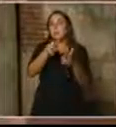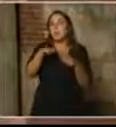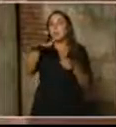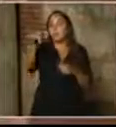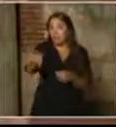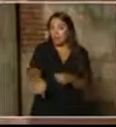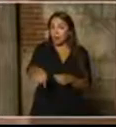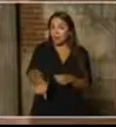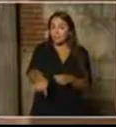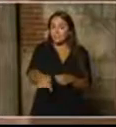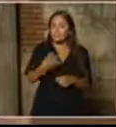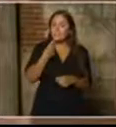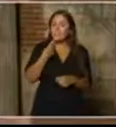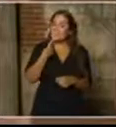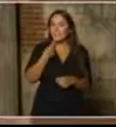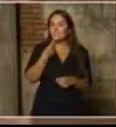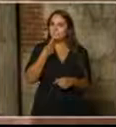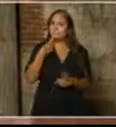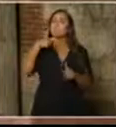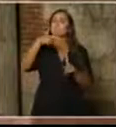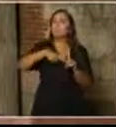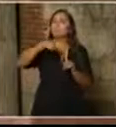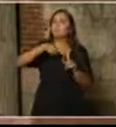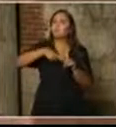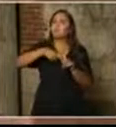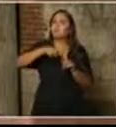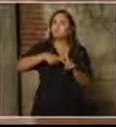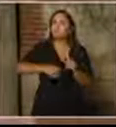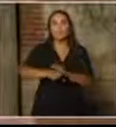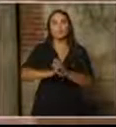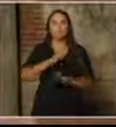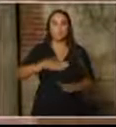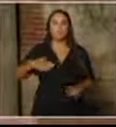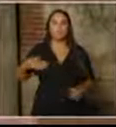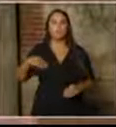Bajos no desiste en su empeño de frustrar las